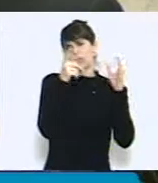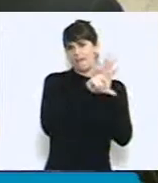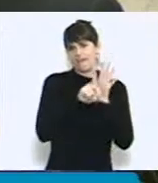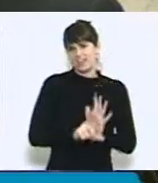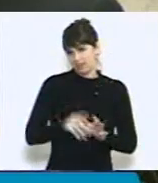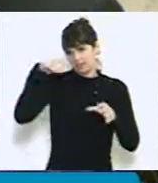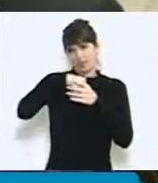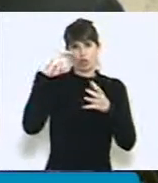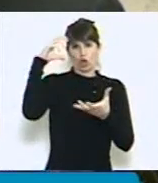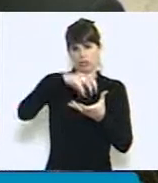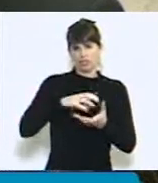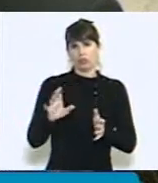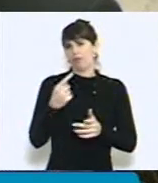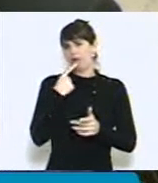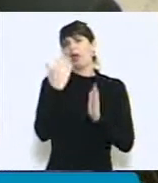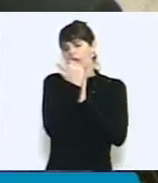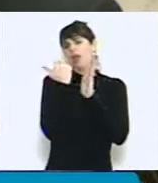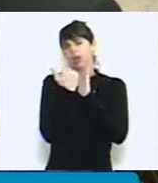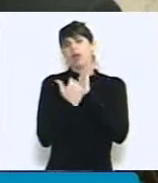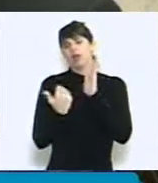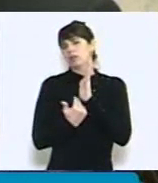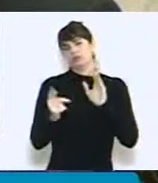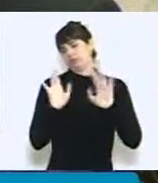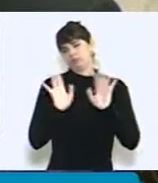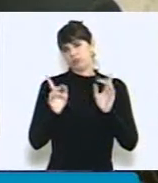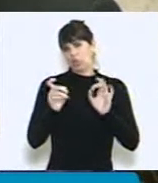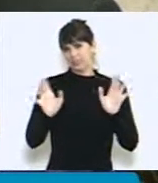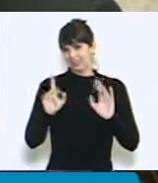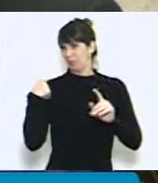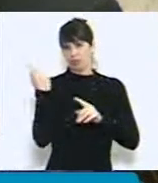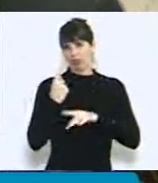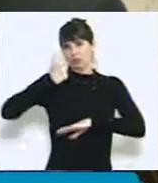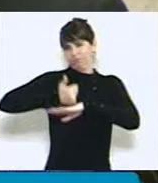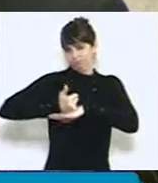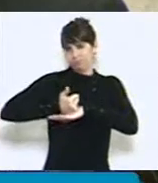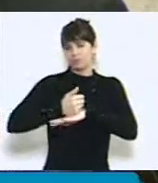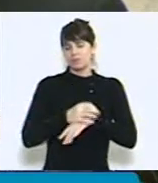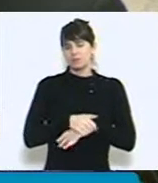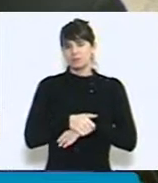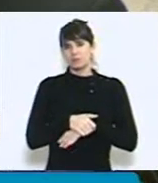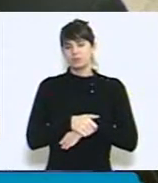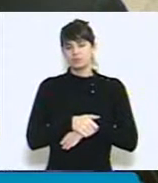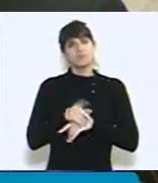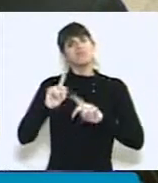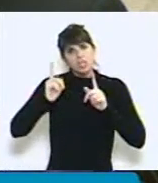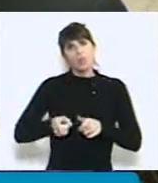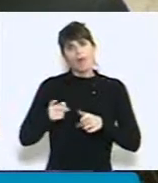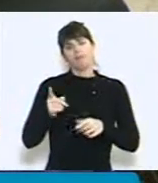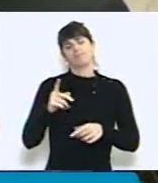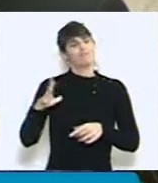vale la pena que las detalle porque todos hemos sido actores de ellas, siguen